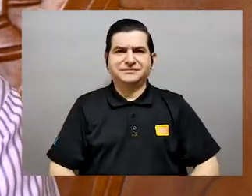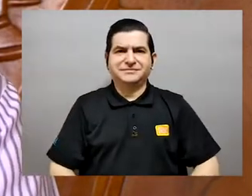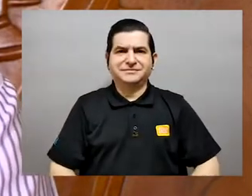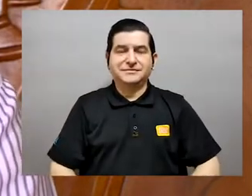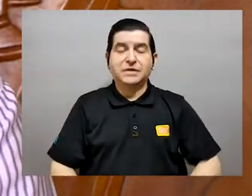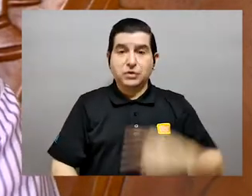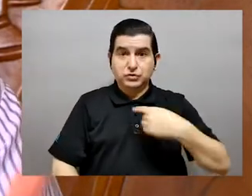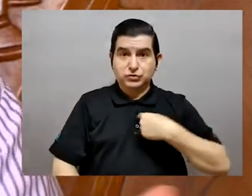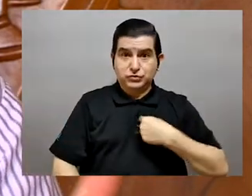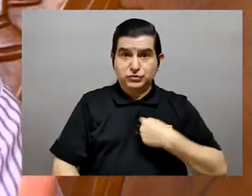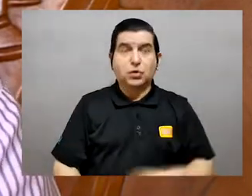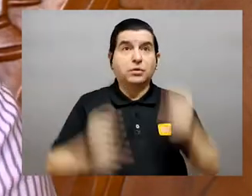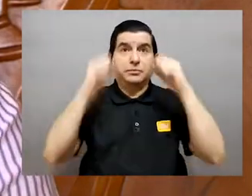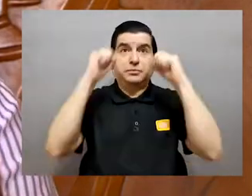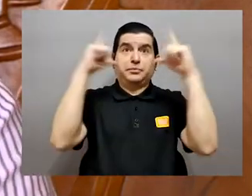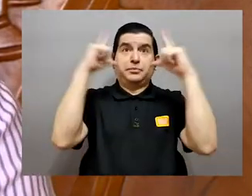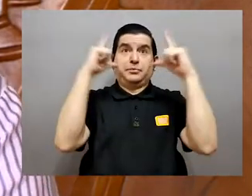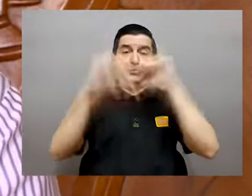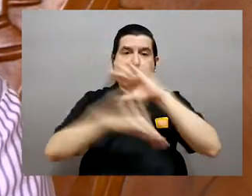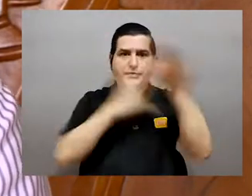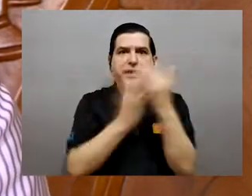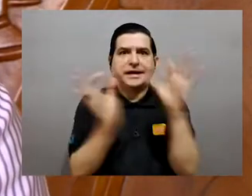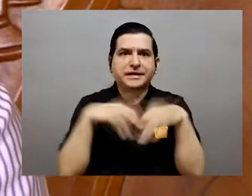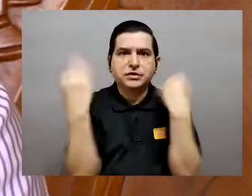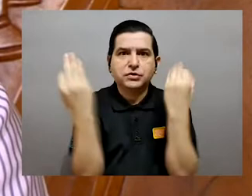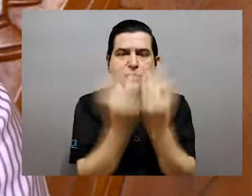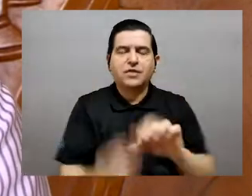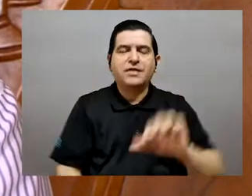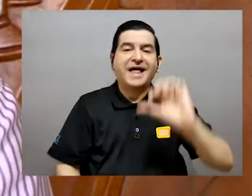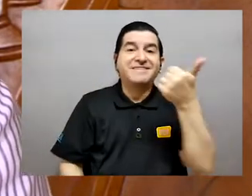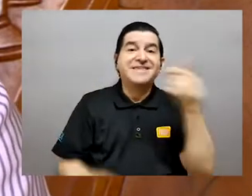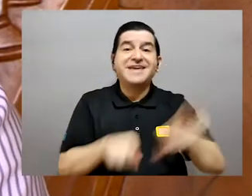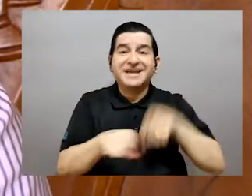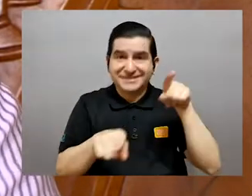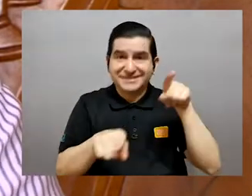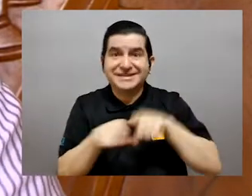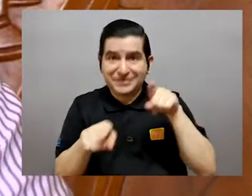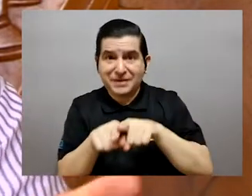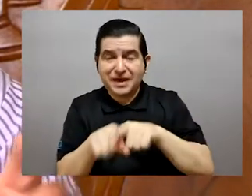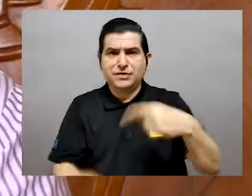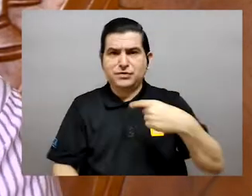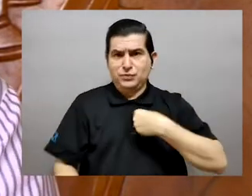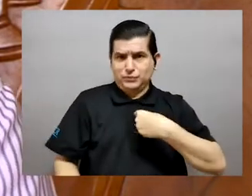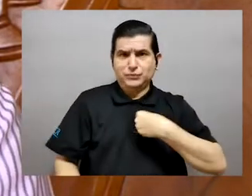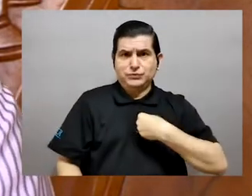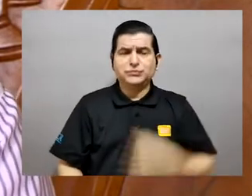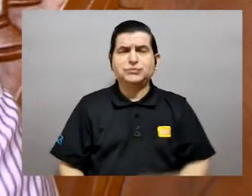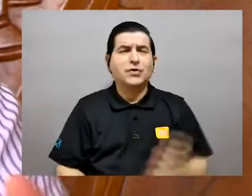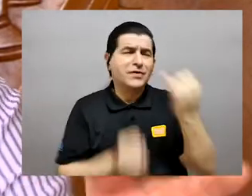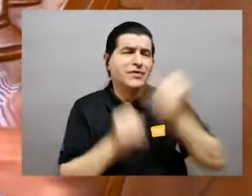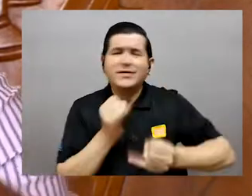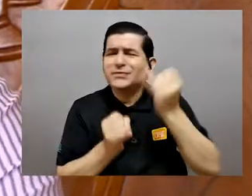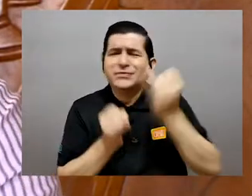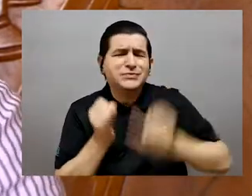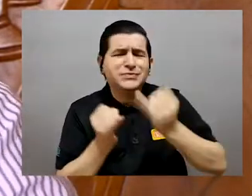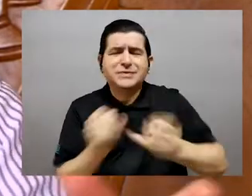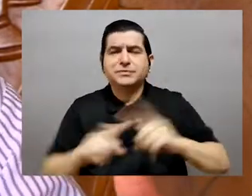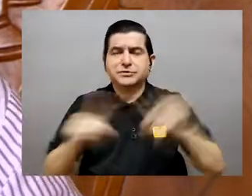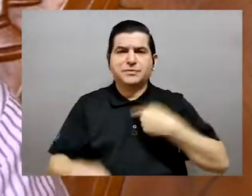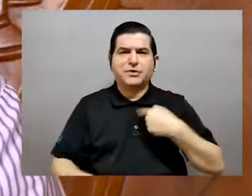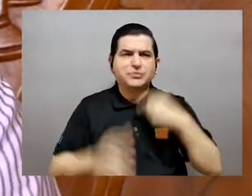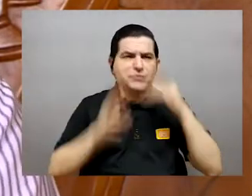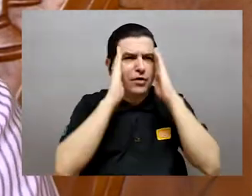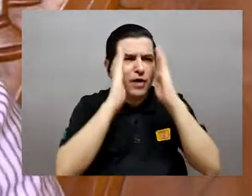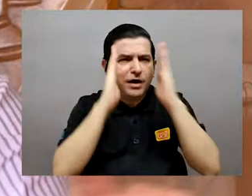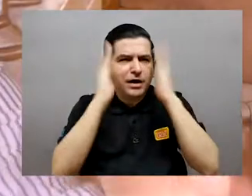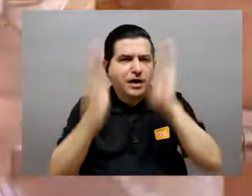empatía. Sentir el olor de la madera, estar ahí metido ayudándole a mi abuelo, le quito los colochos, le arreglo